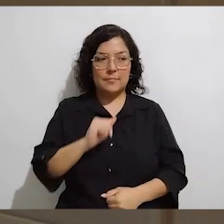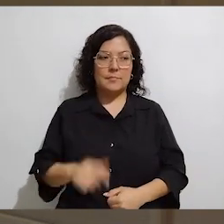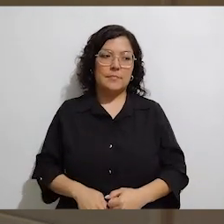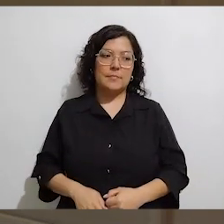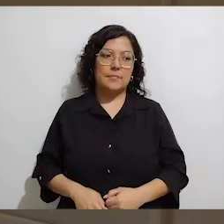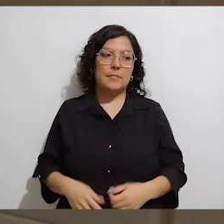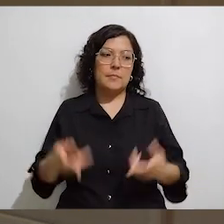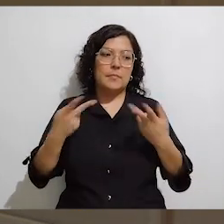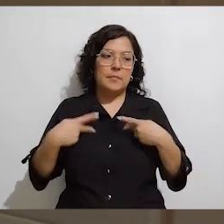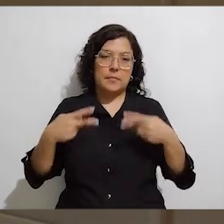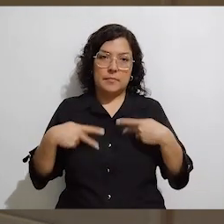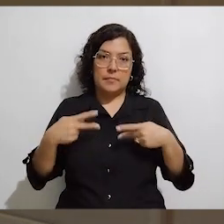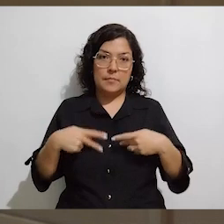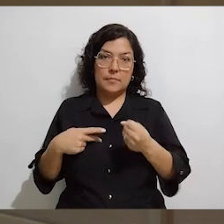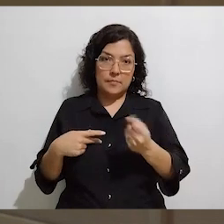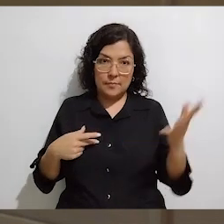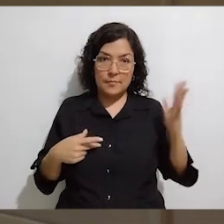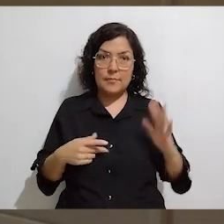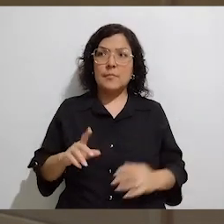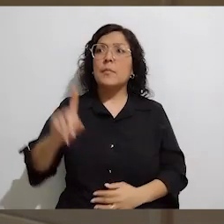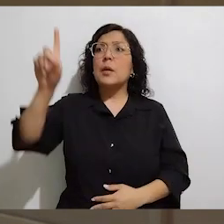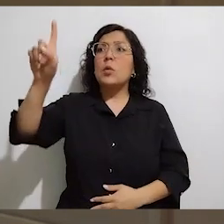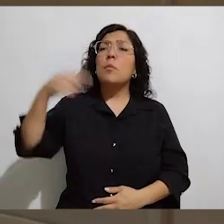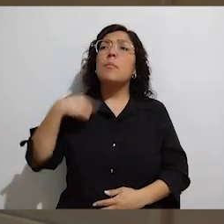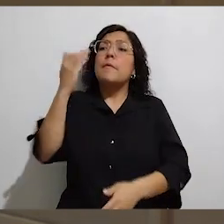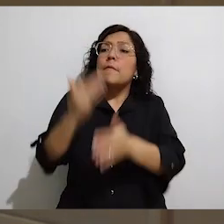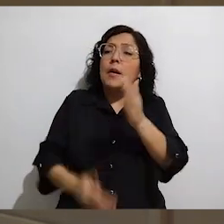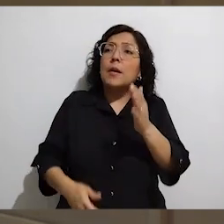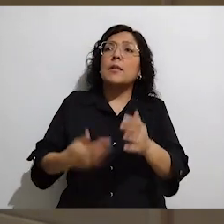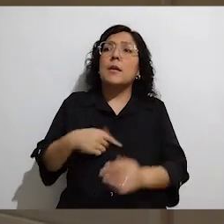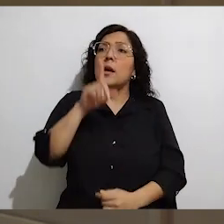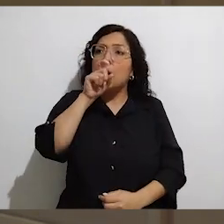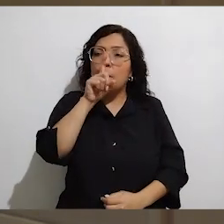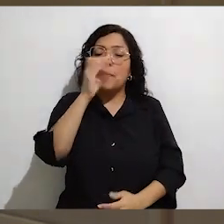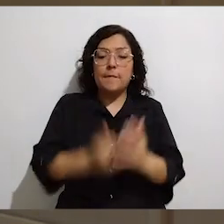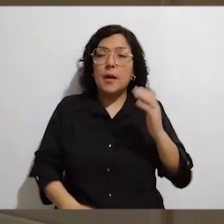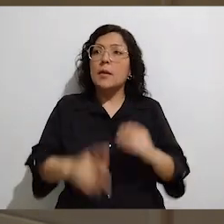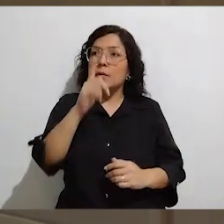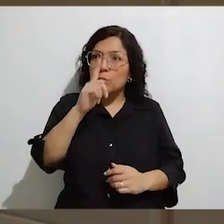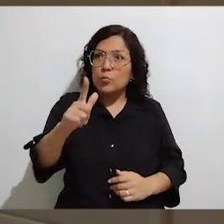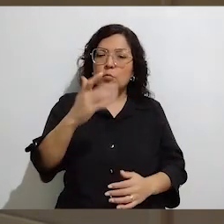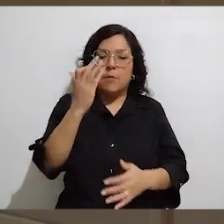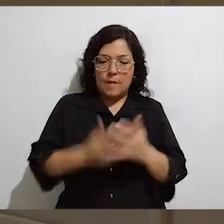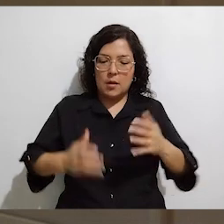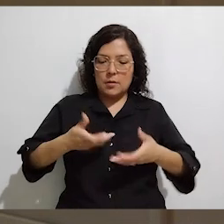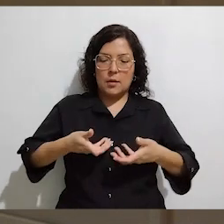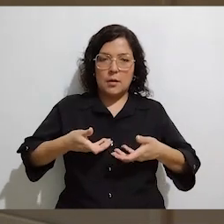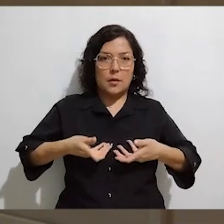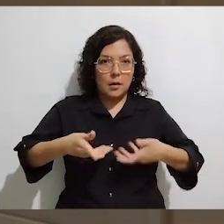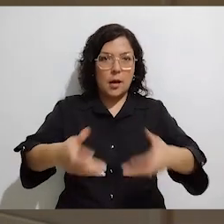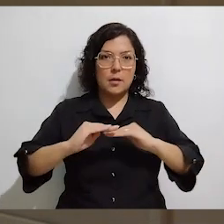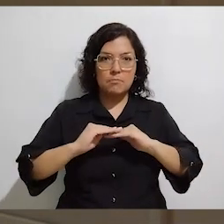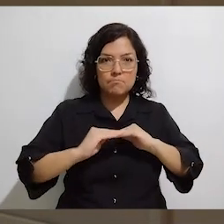que la ciudadanía necesita de servicios públicos, no solamente hay que recordar que